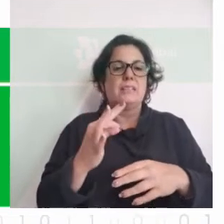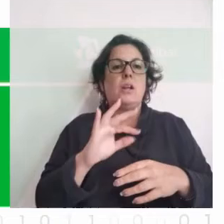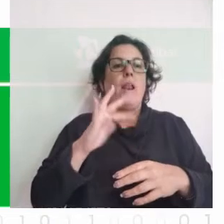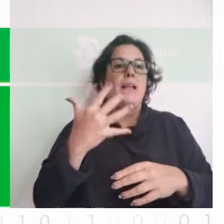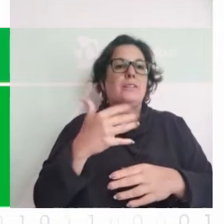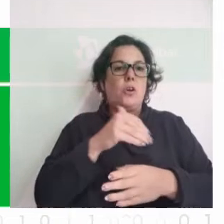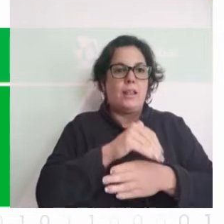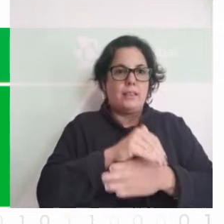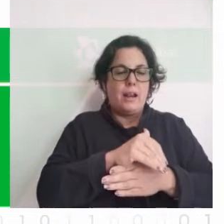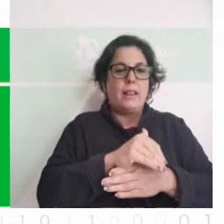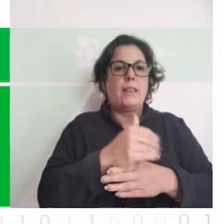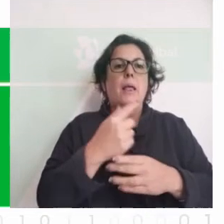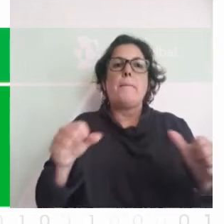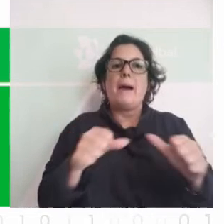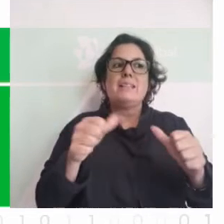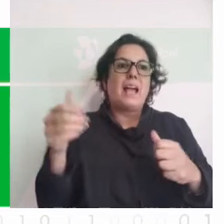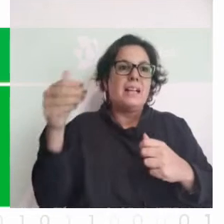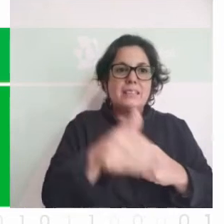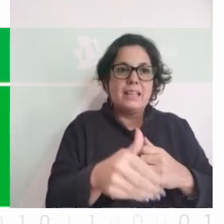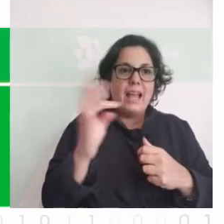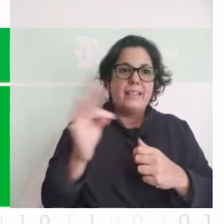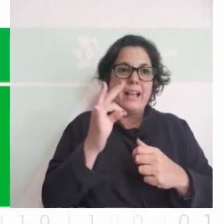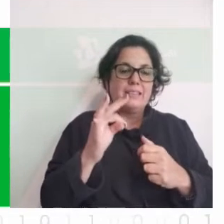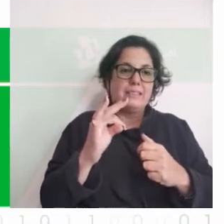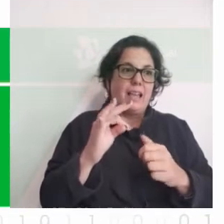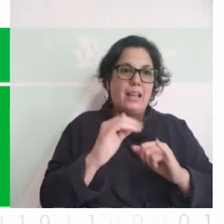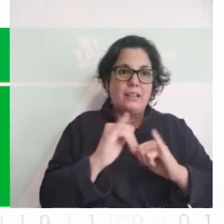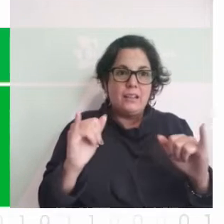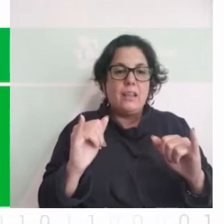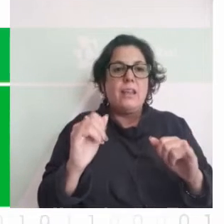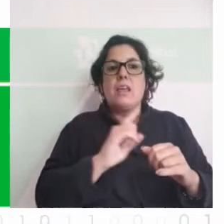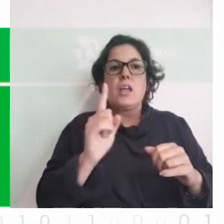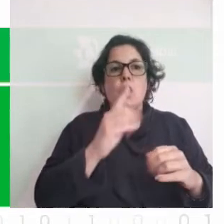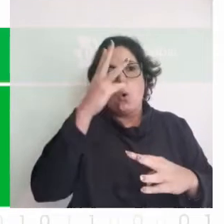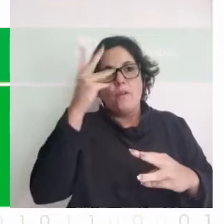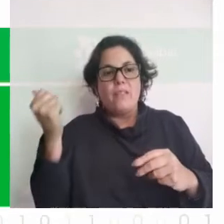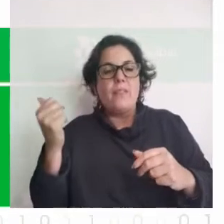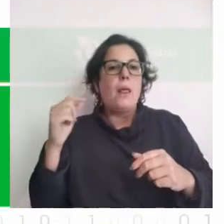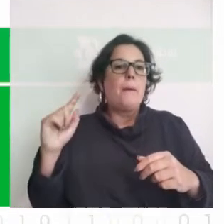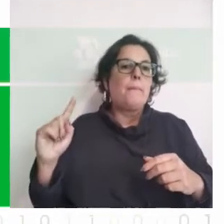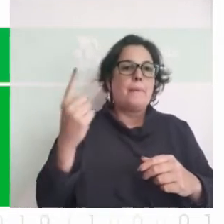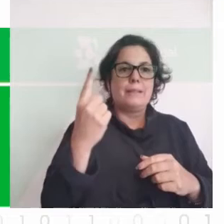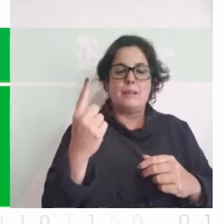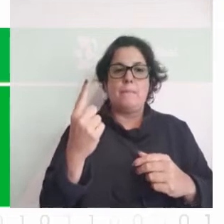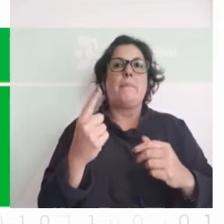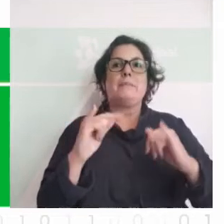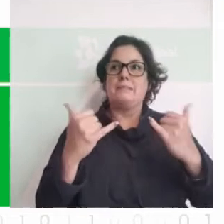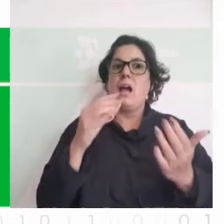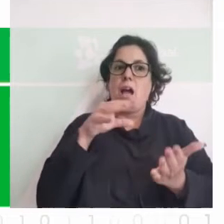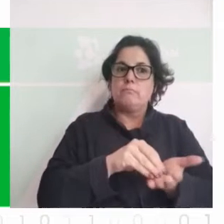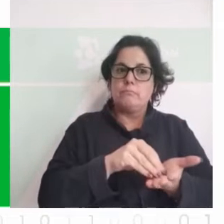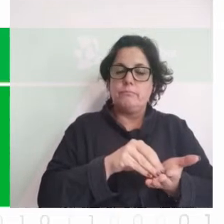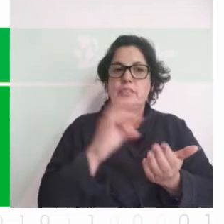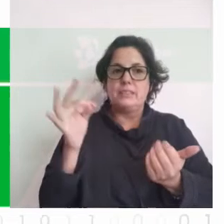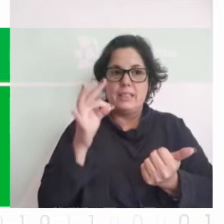tarde, para hacer la asistencia al taller saliente, y que no olvidaran principalmente que se habían anotado a este taller. Los